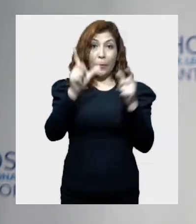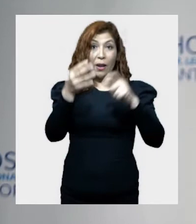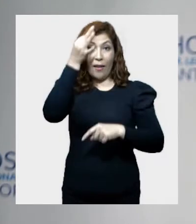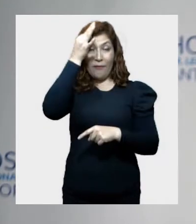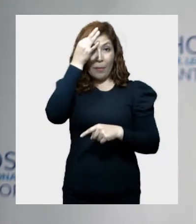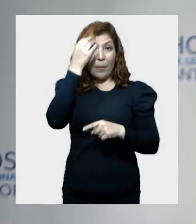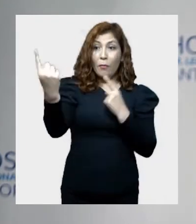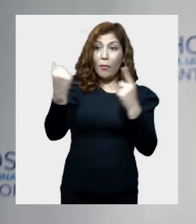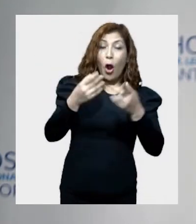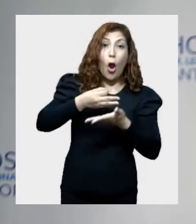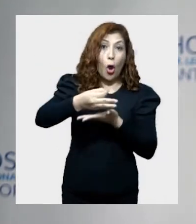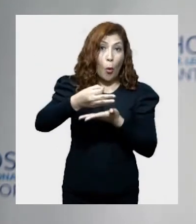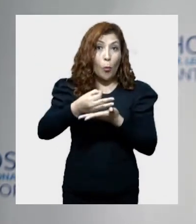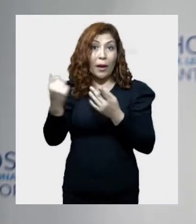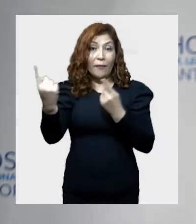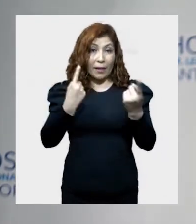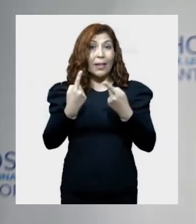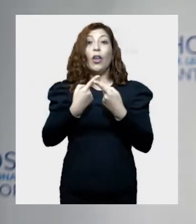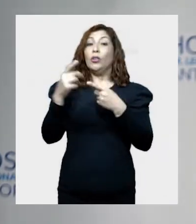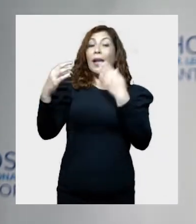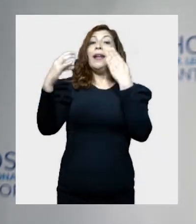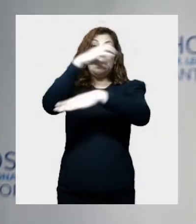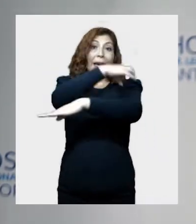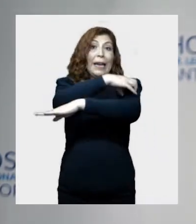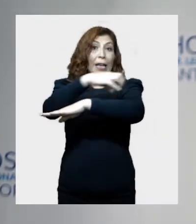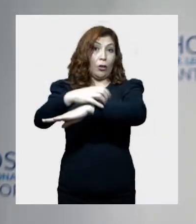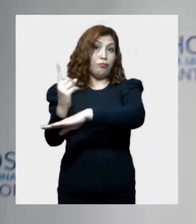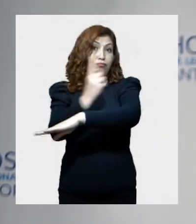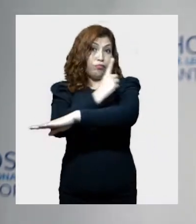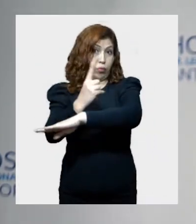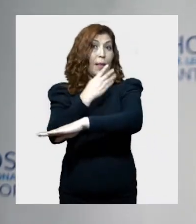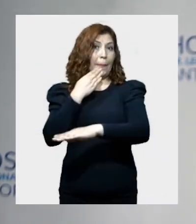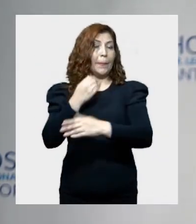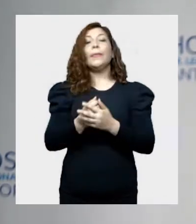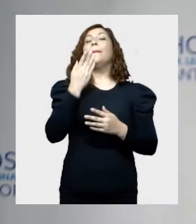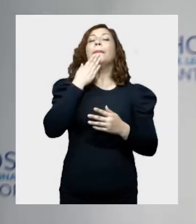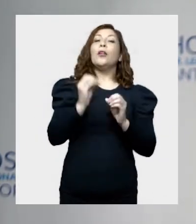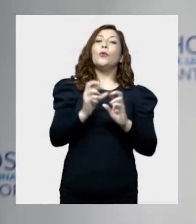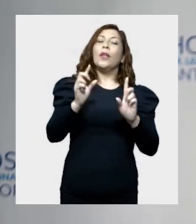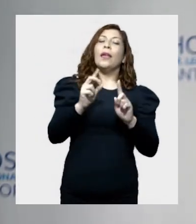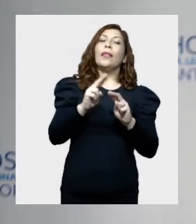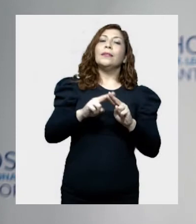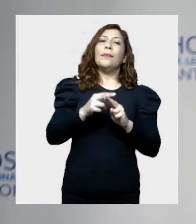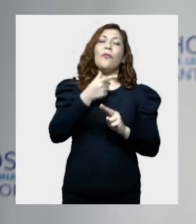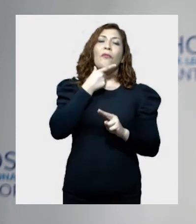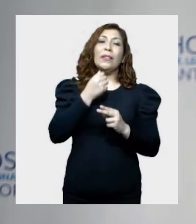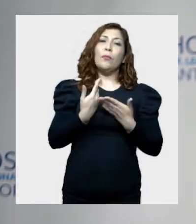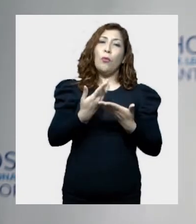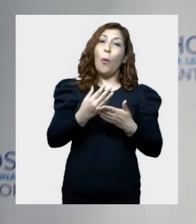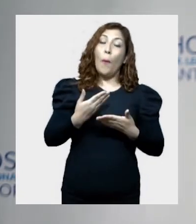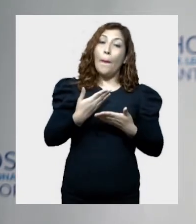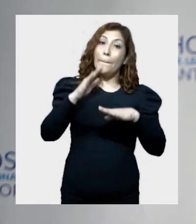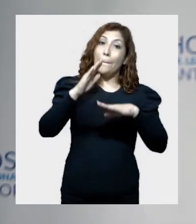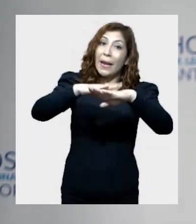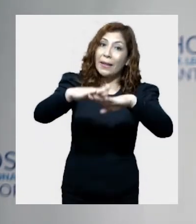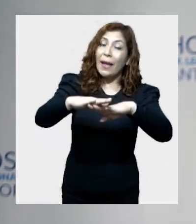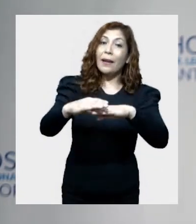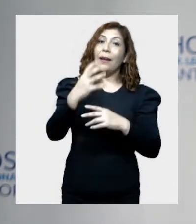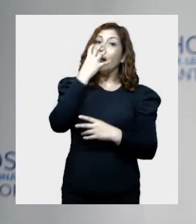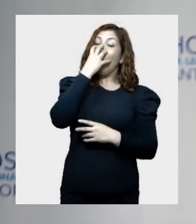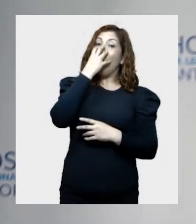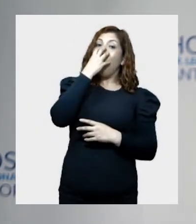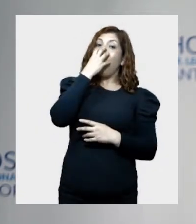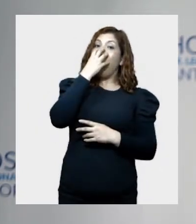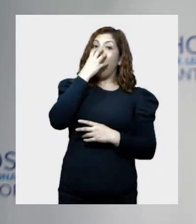otras comunas e incluso de otras regiones del país. También tuvimos la oportunidad de facilitar en calidad de préstamos ventiladores mecánicos